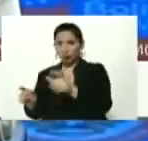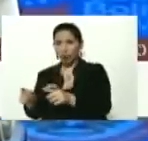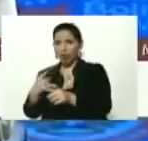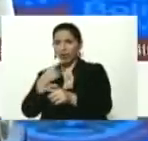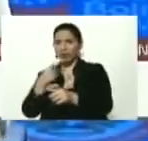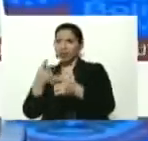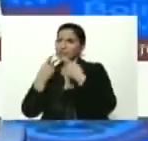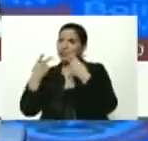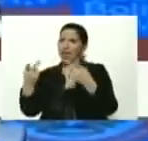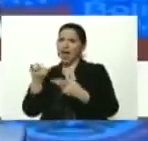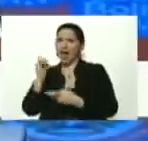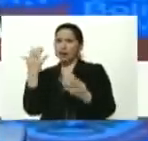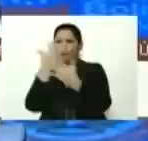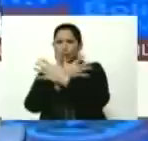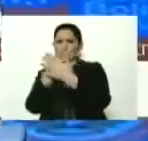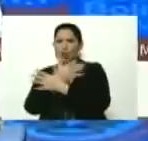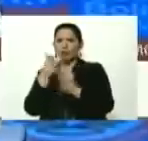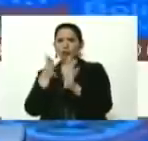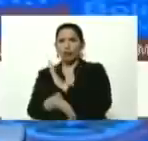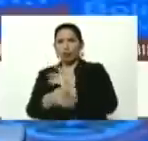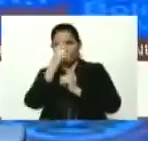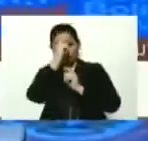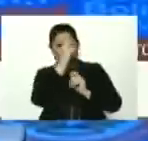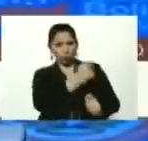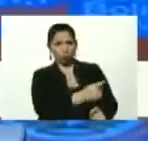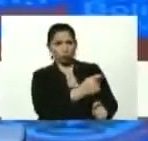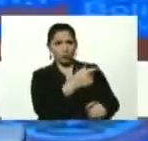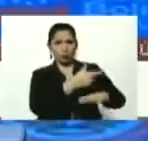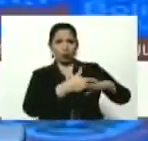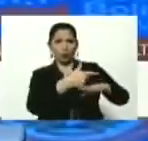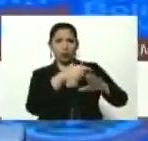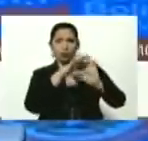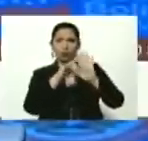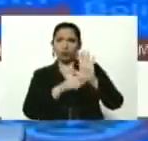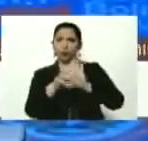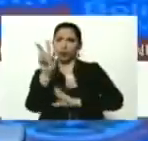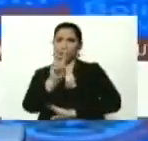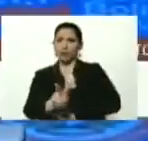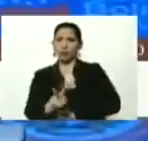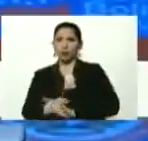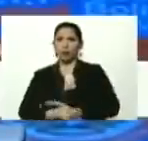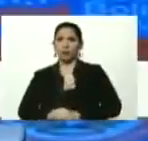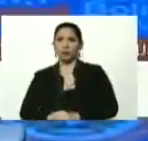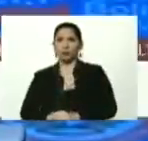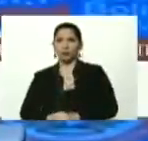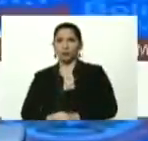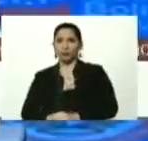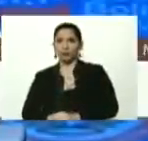el reconocimiento al gobierno constitucional de Venezuela.